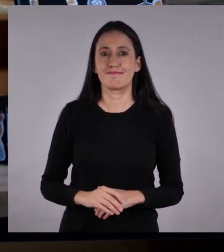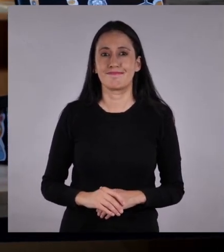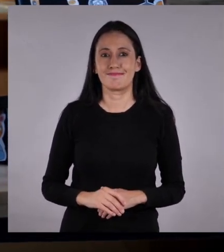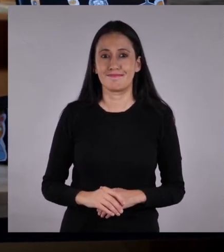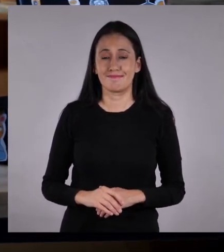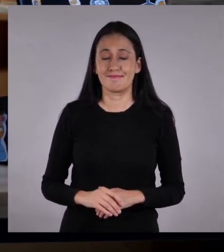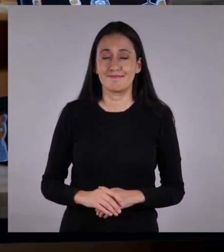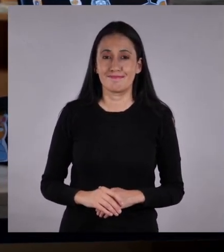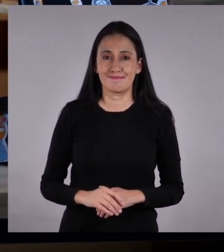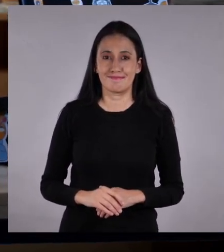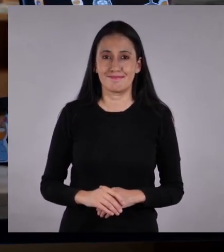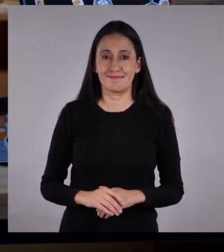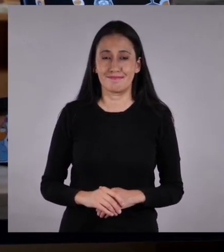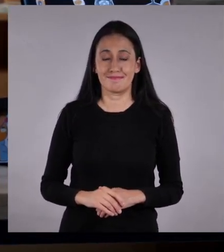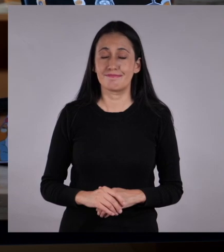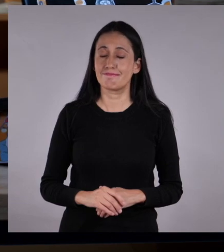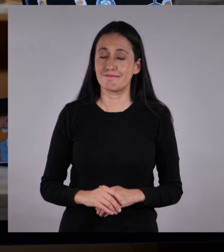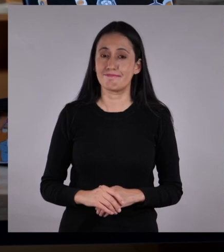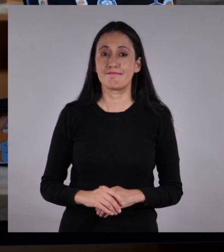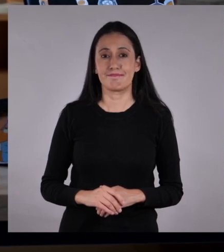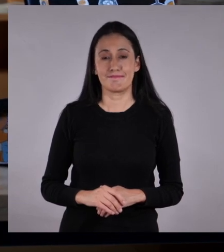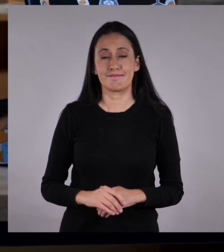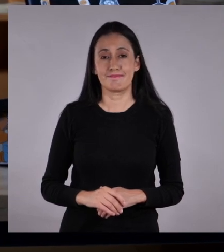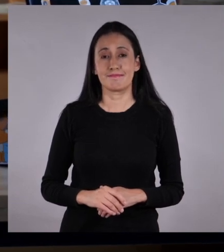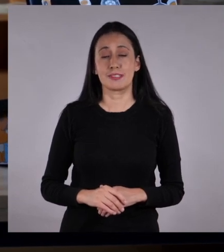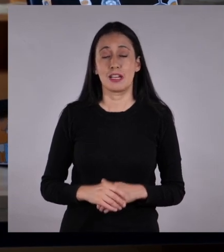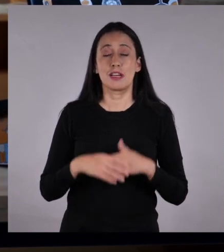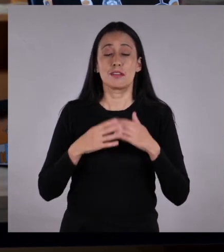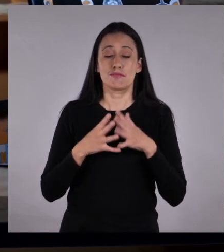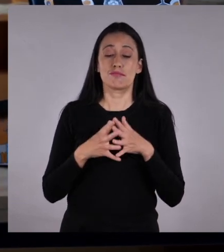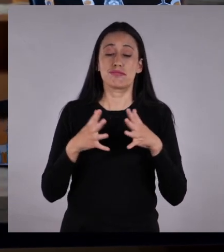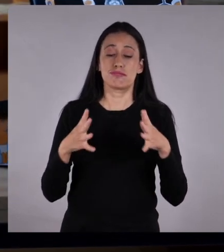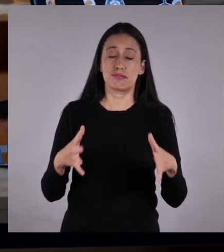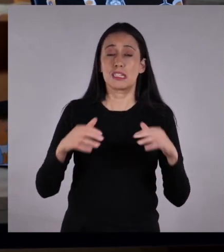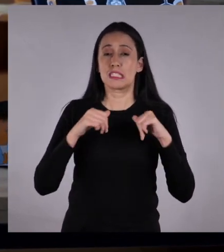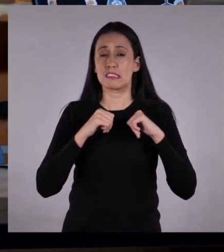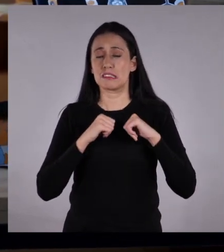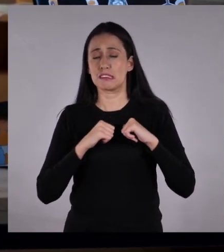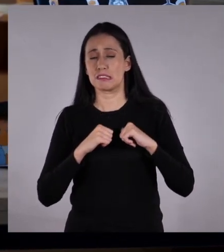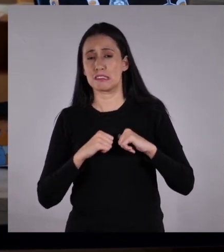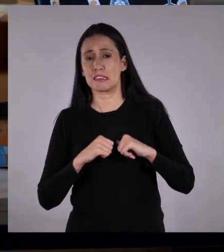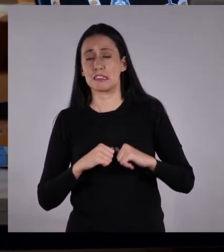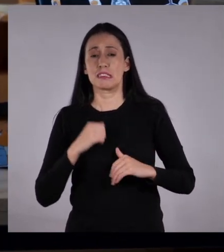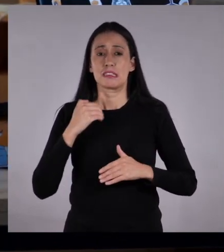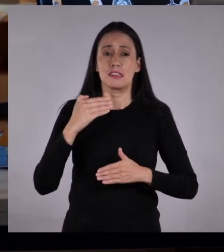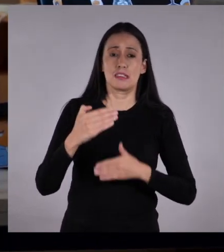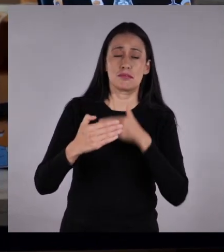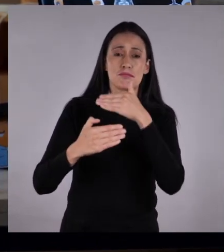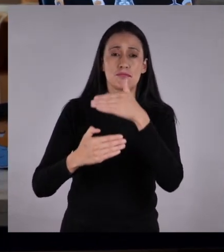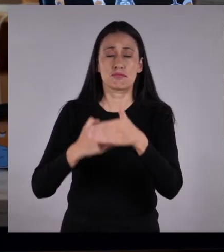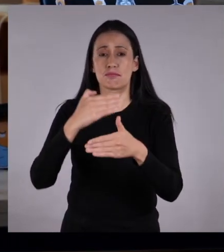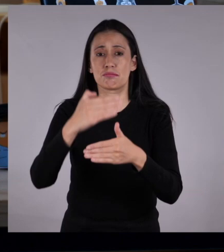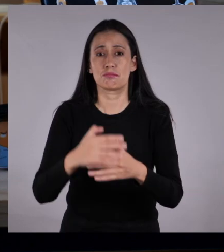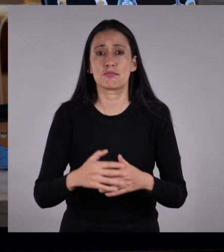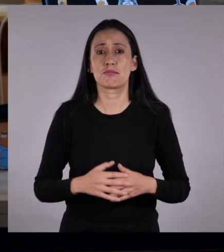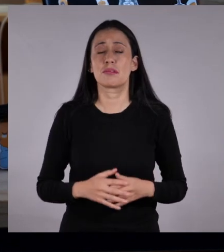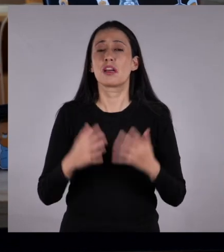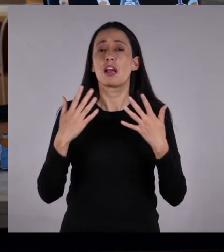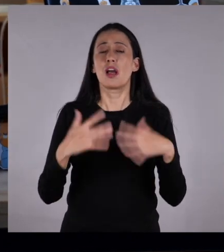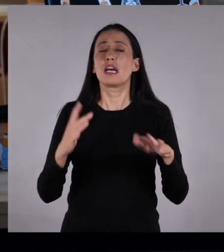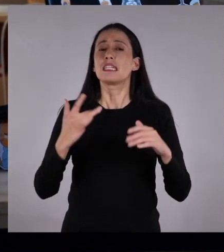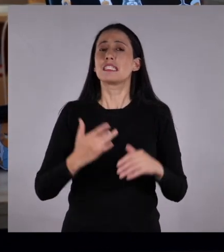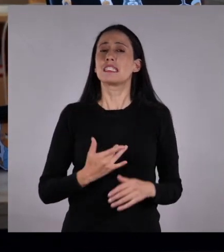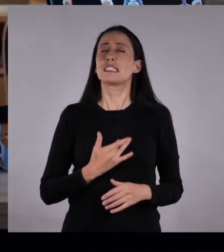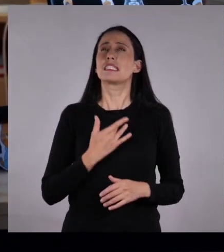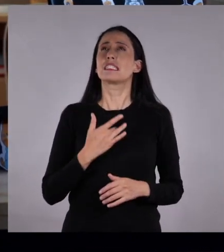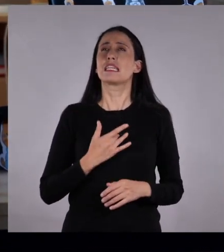Después de mucha tristeza, que a veces era demasiado fuerte, empecé a sentir que iba pasando la herida.